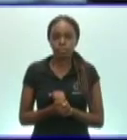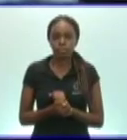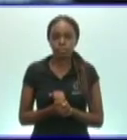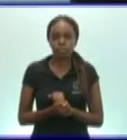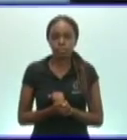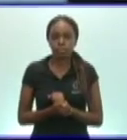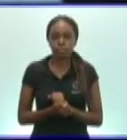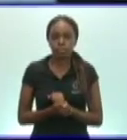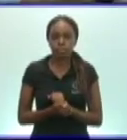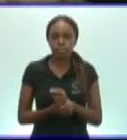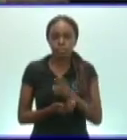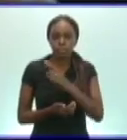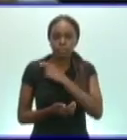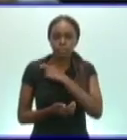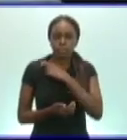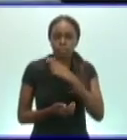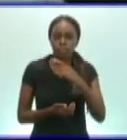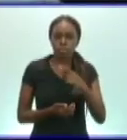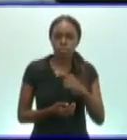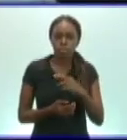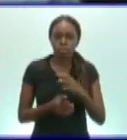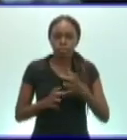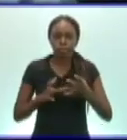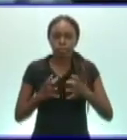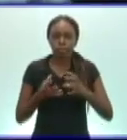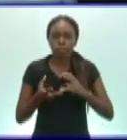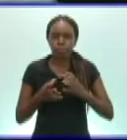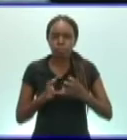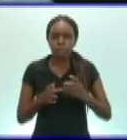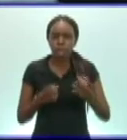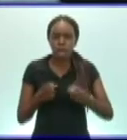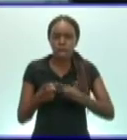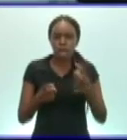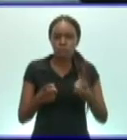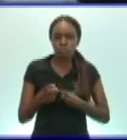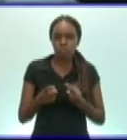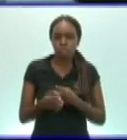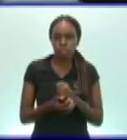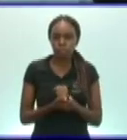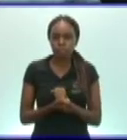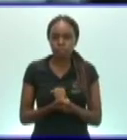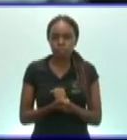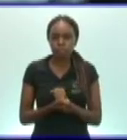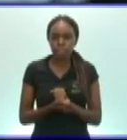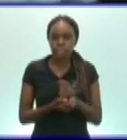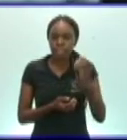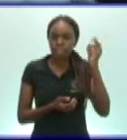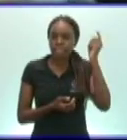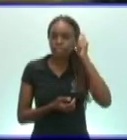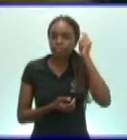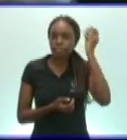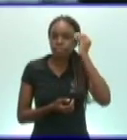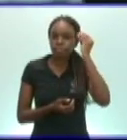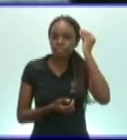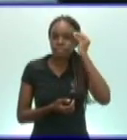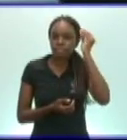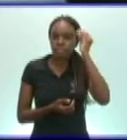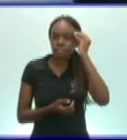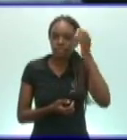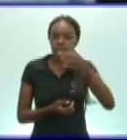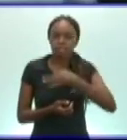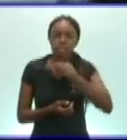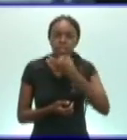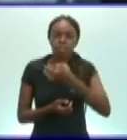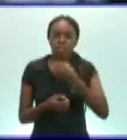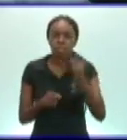La revolución era la fuente de derecho y la revolución era la lucha armada, y él creía que cada discurso era un tiempo perdido y